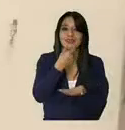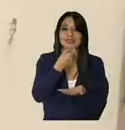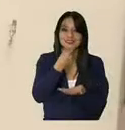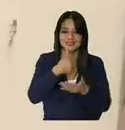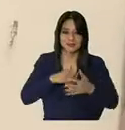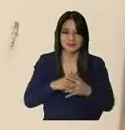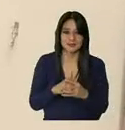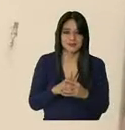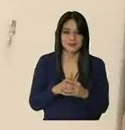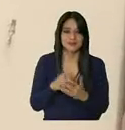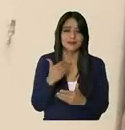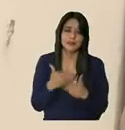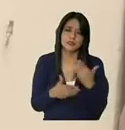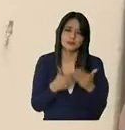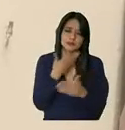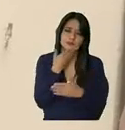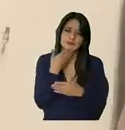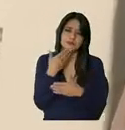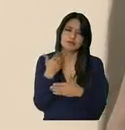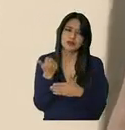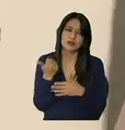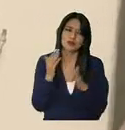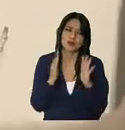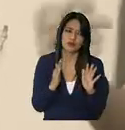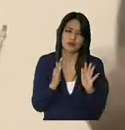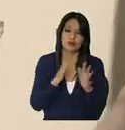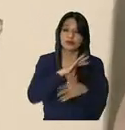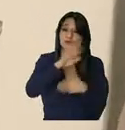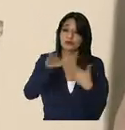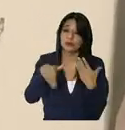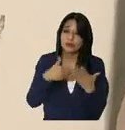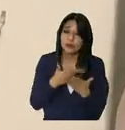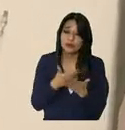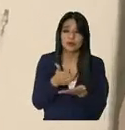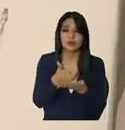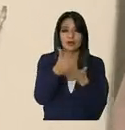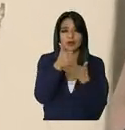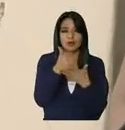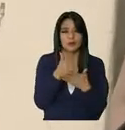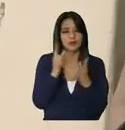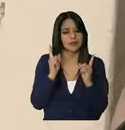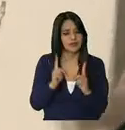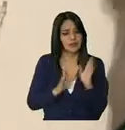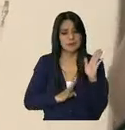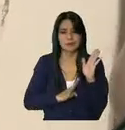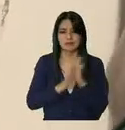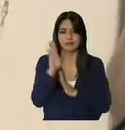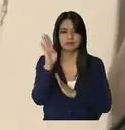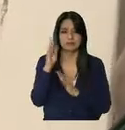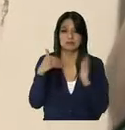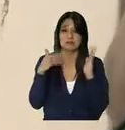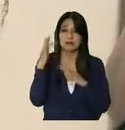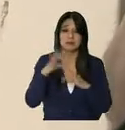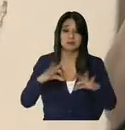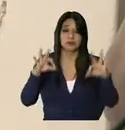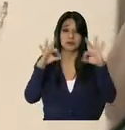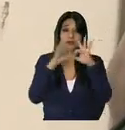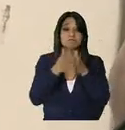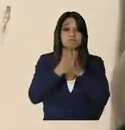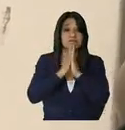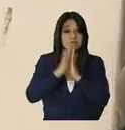vendrán tiempos mejores. Con la ayuda de todos tenemos que salir adelante y principalmente pedirle al